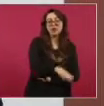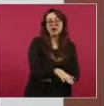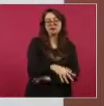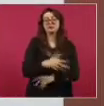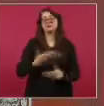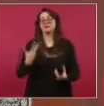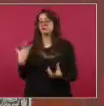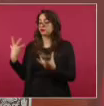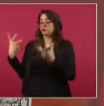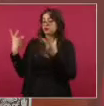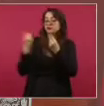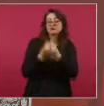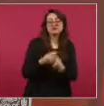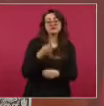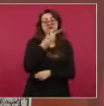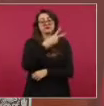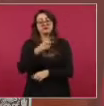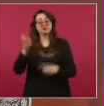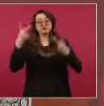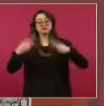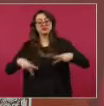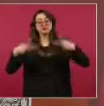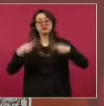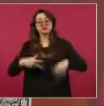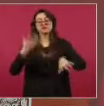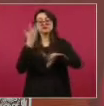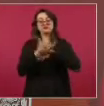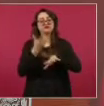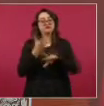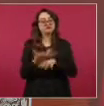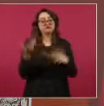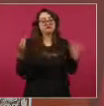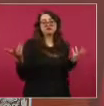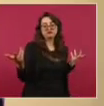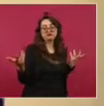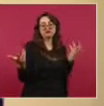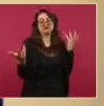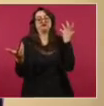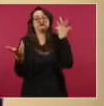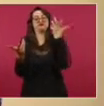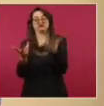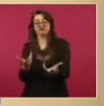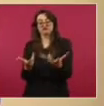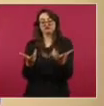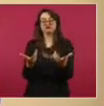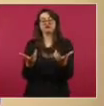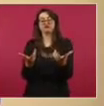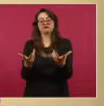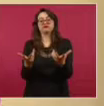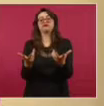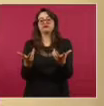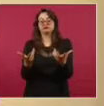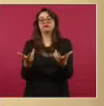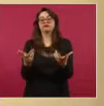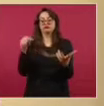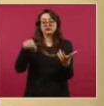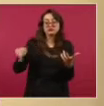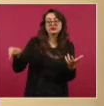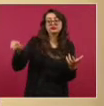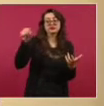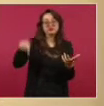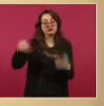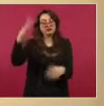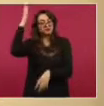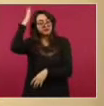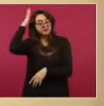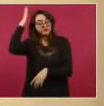a 200 estadounidenses y llegó con ellos a Cananea. Un poco antes había arribado el